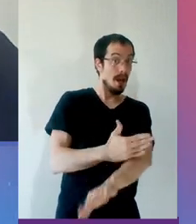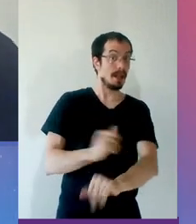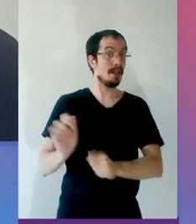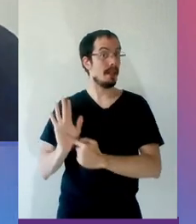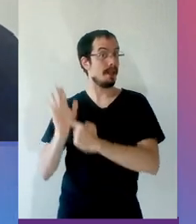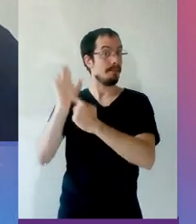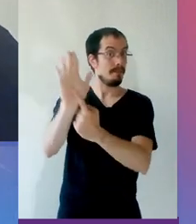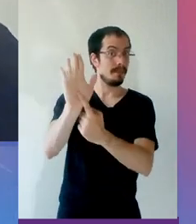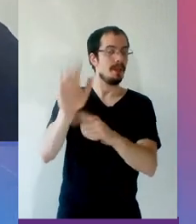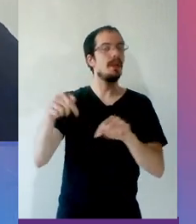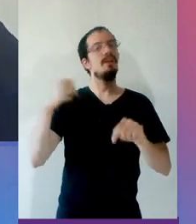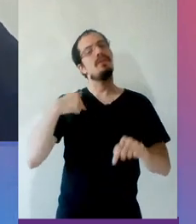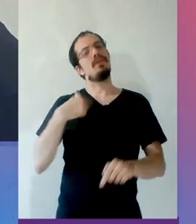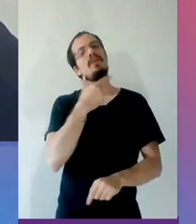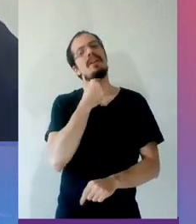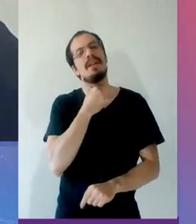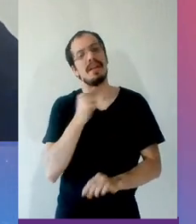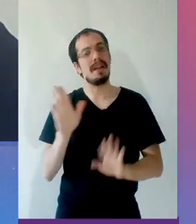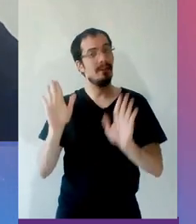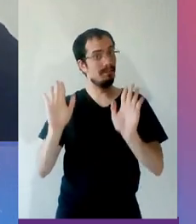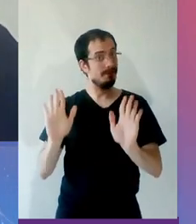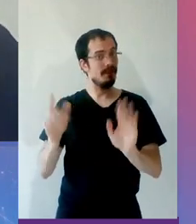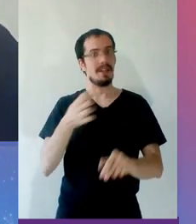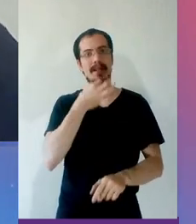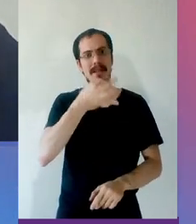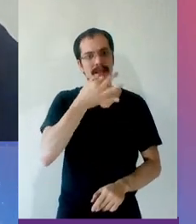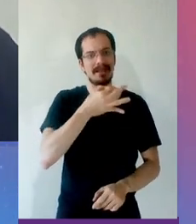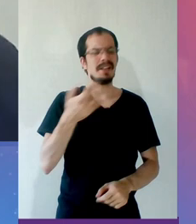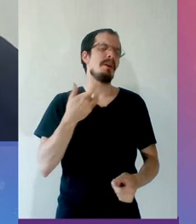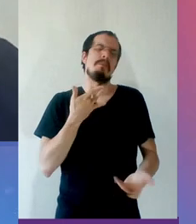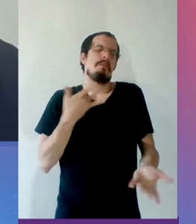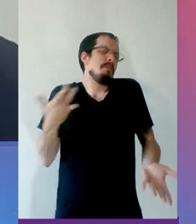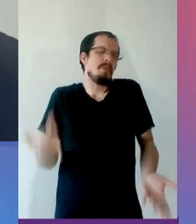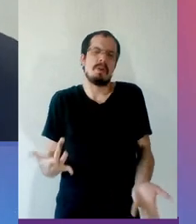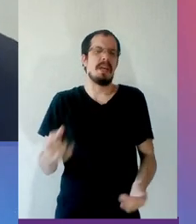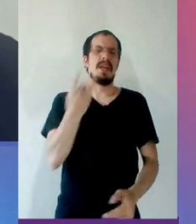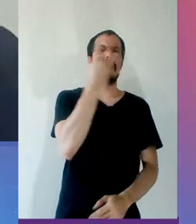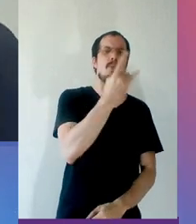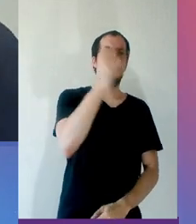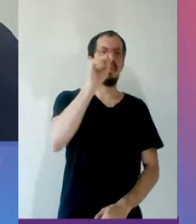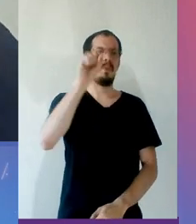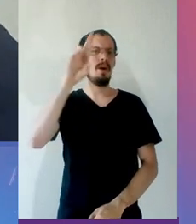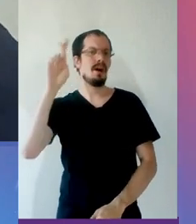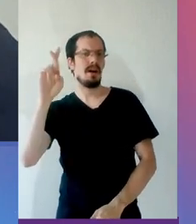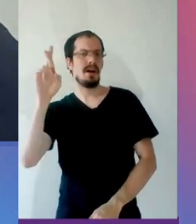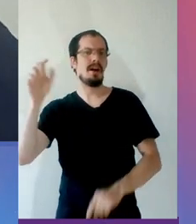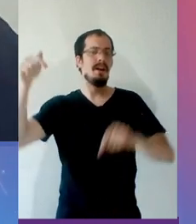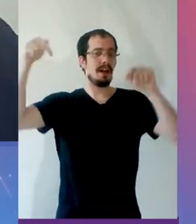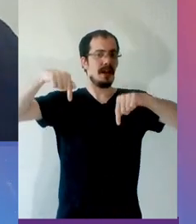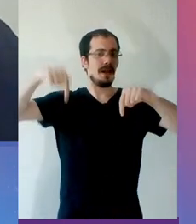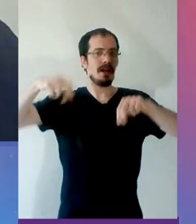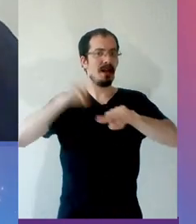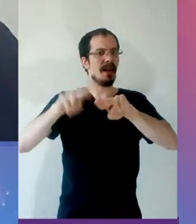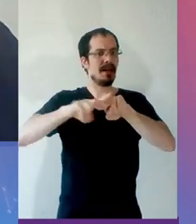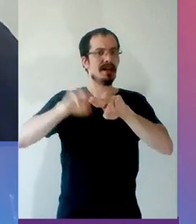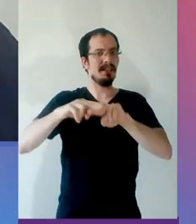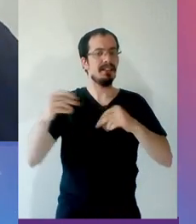gustaría comentarles el por qué la Universidad Abierta genera estos espacios,